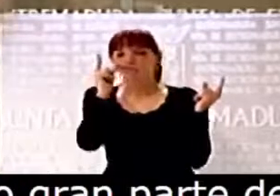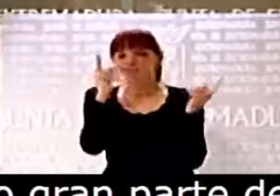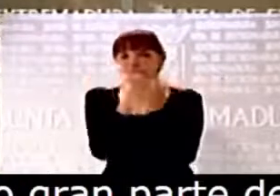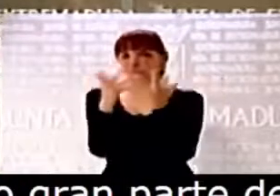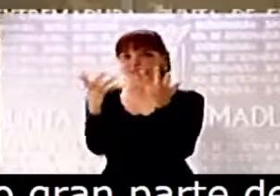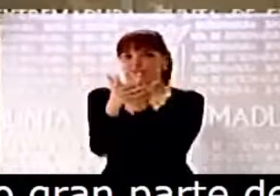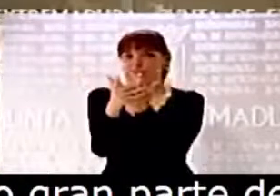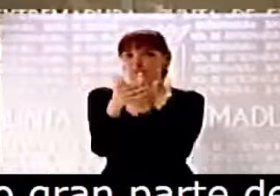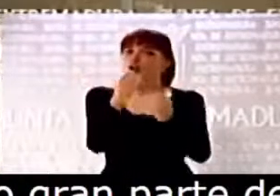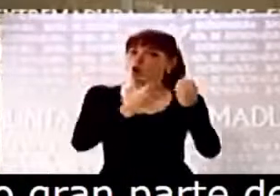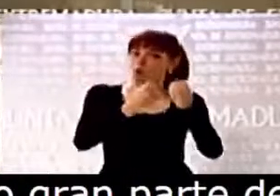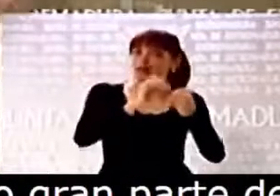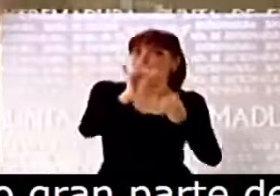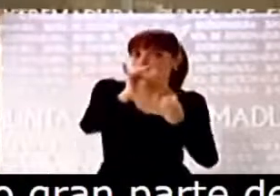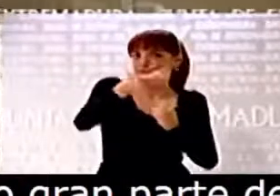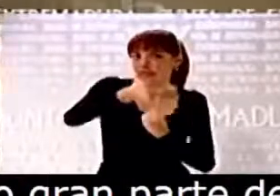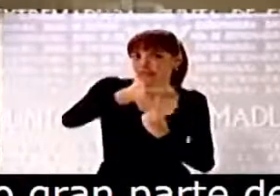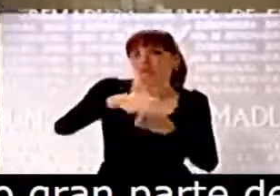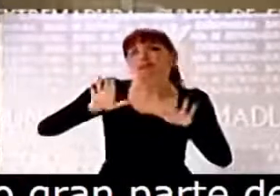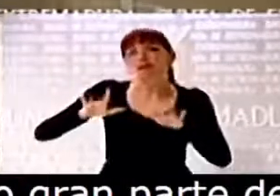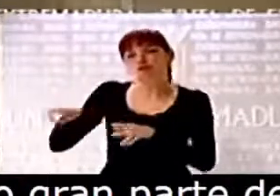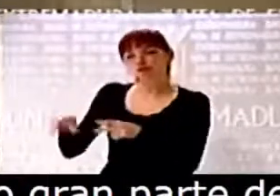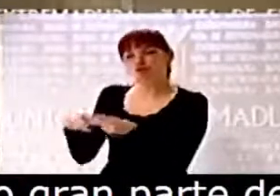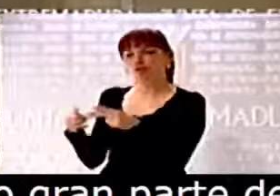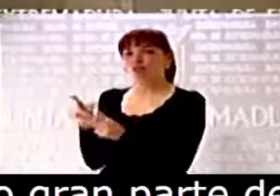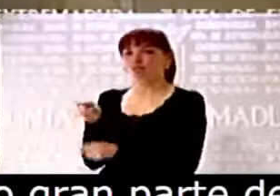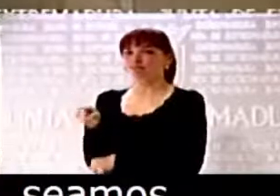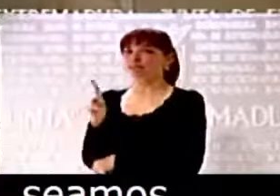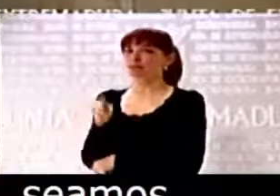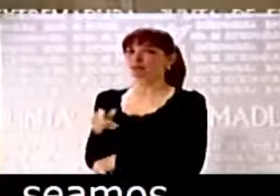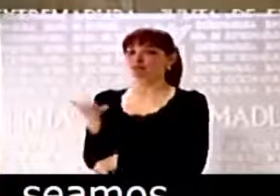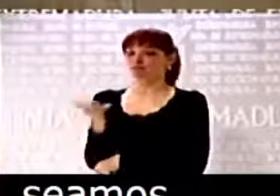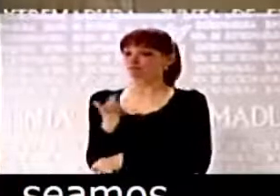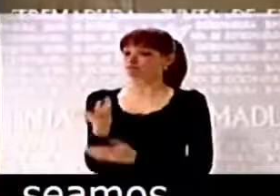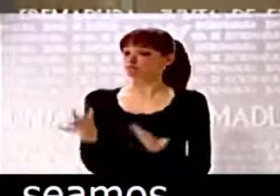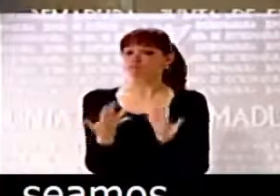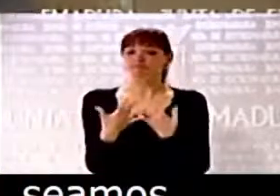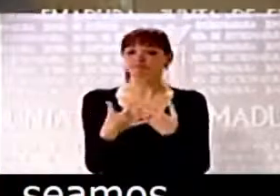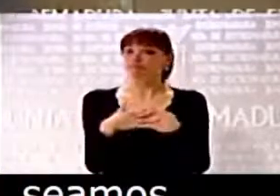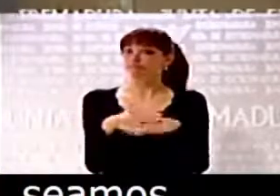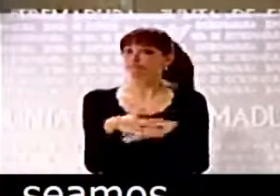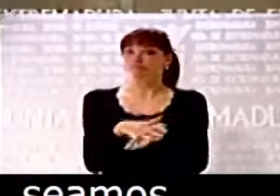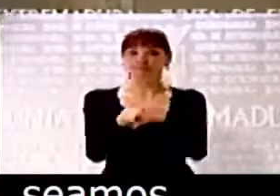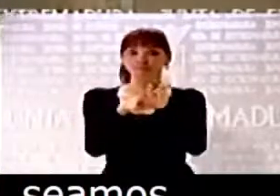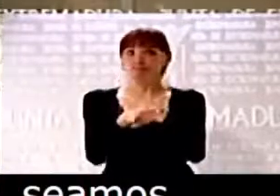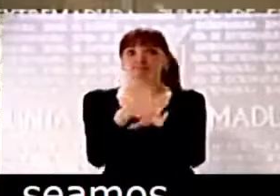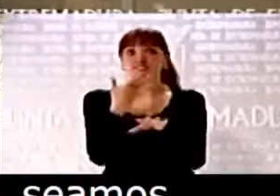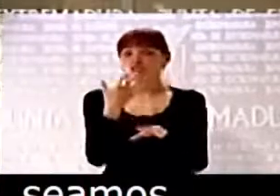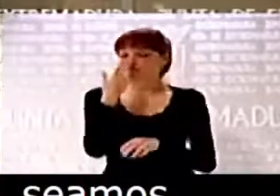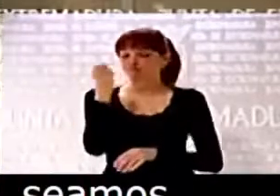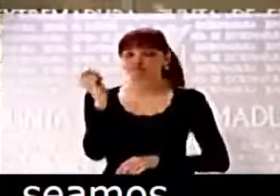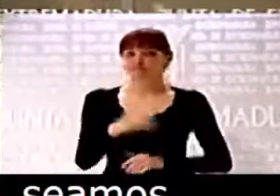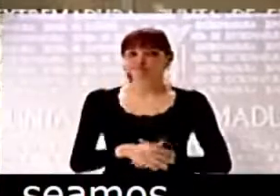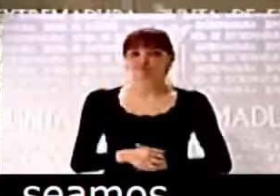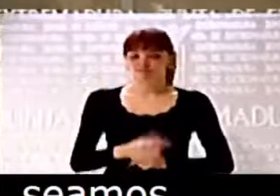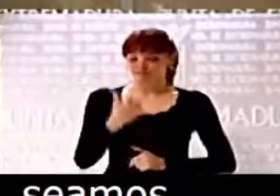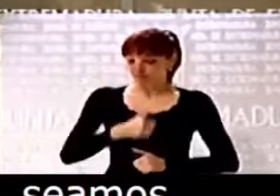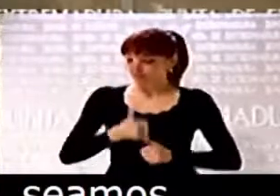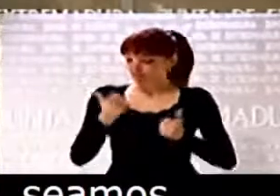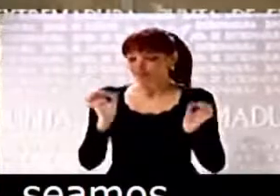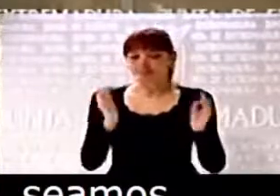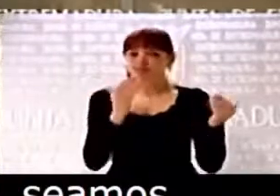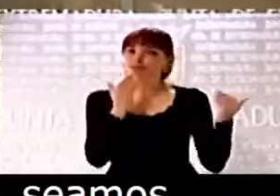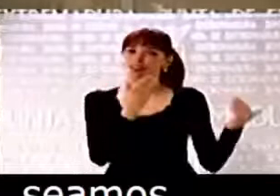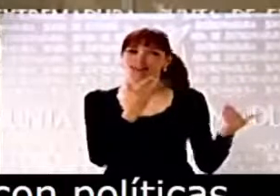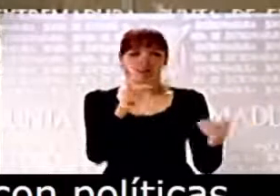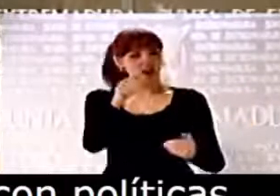políticas económicas con las políticas sociales, porque unas tienen que estar al servicio de las otras, si no, nada de lo que hacemos tenía demasiado sentido, ¿no? Por mi parte, nada más, muchas gracias, que te